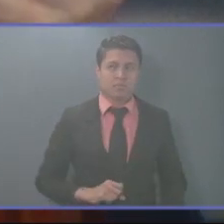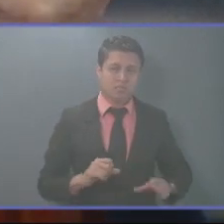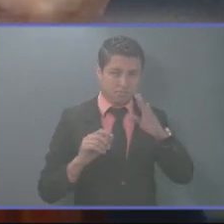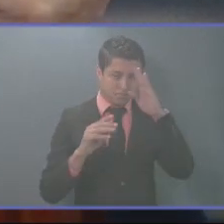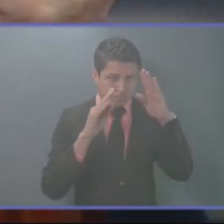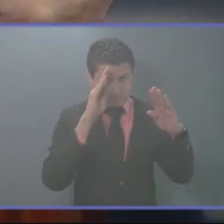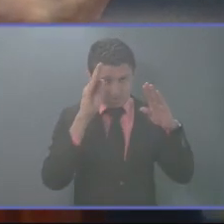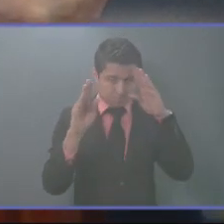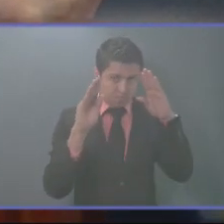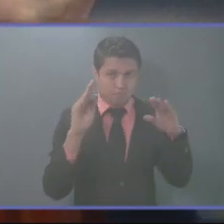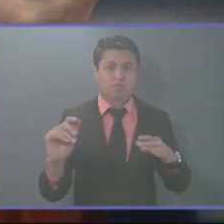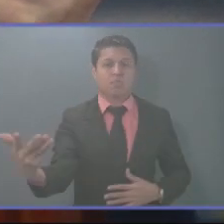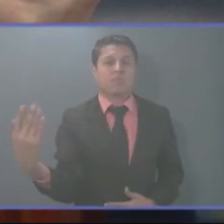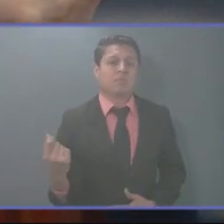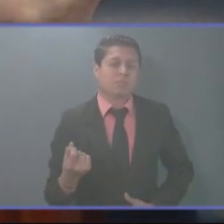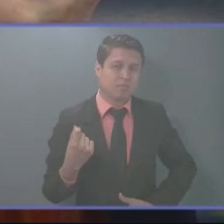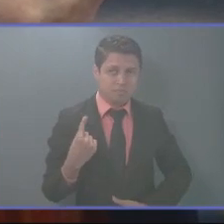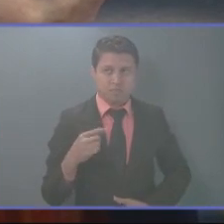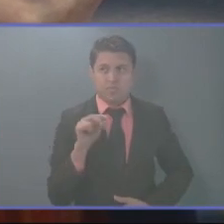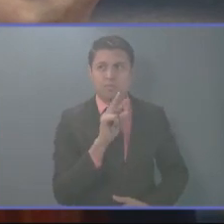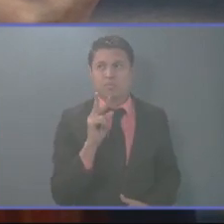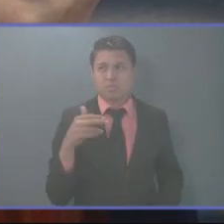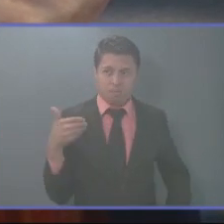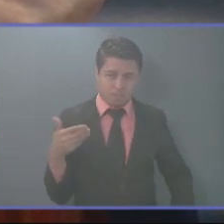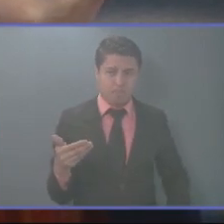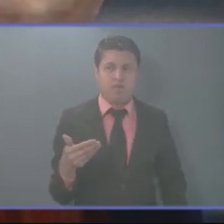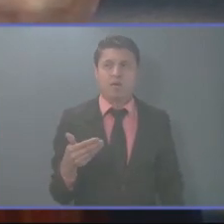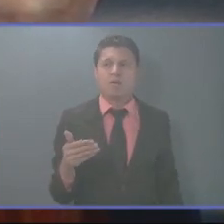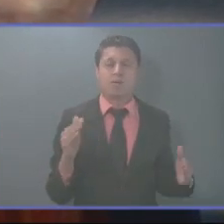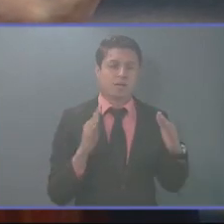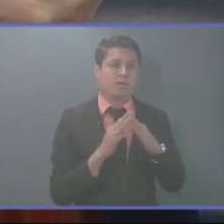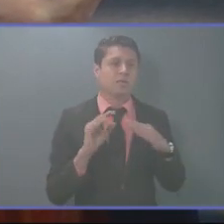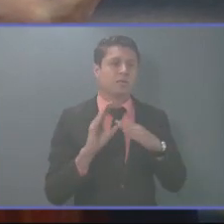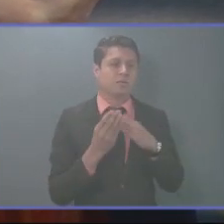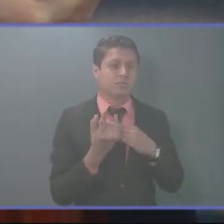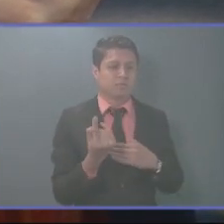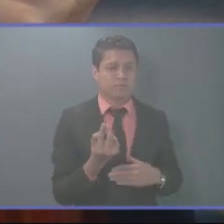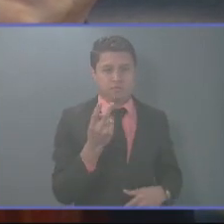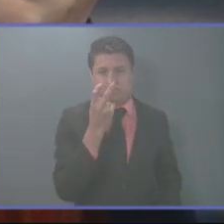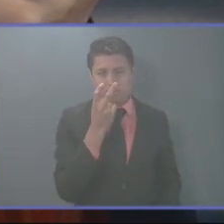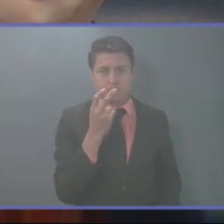específicamente el día de ayer cumplió 22 años la casa de la cultura del ciego gracia